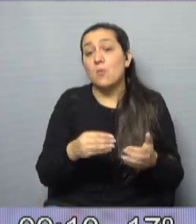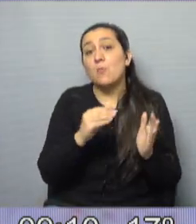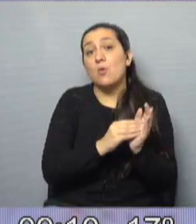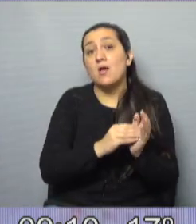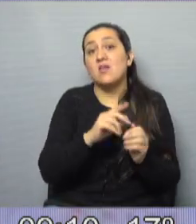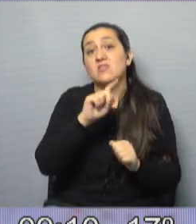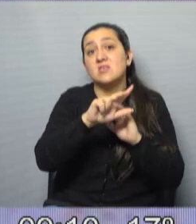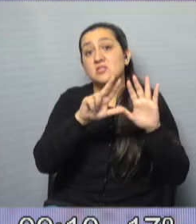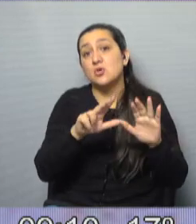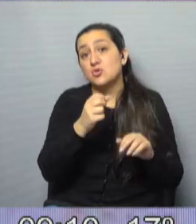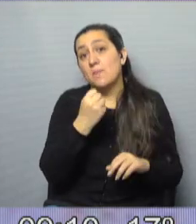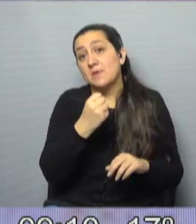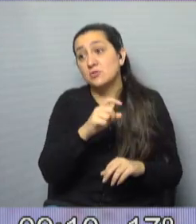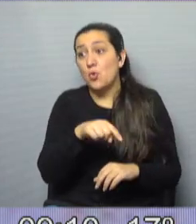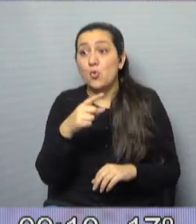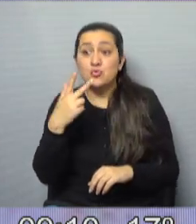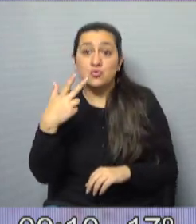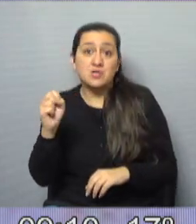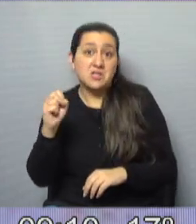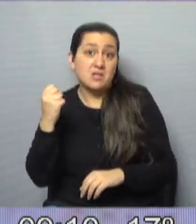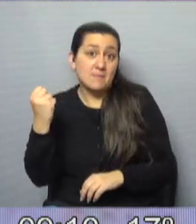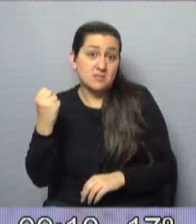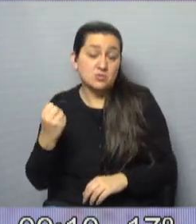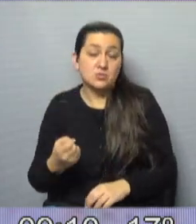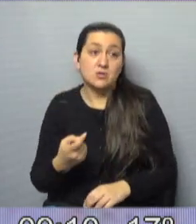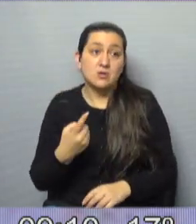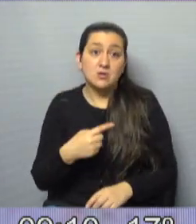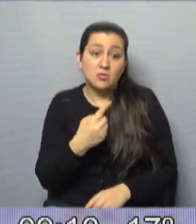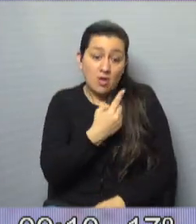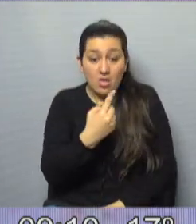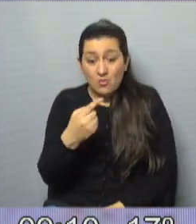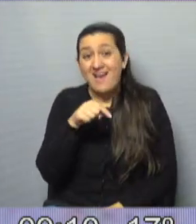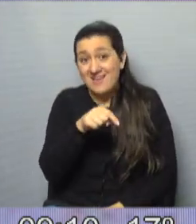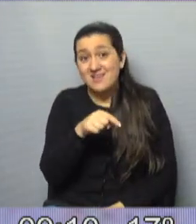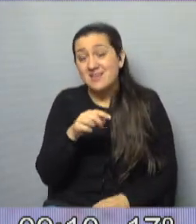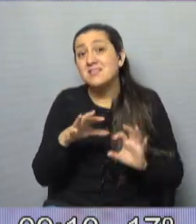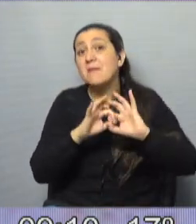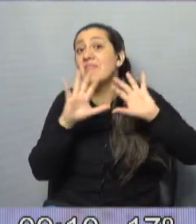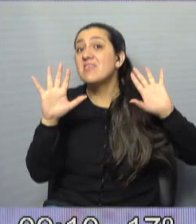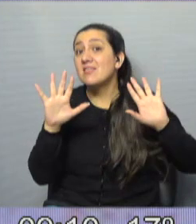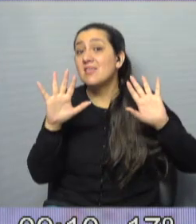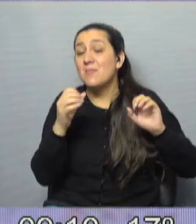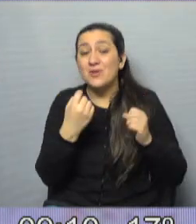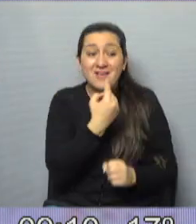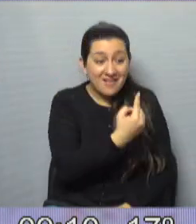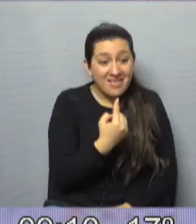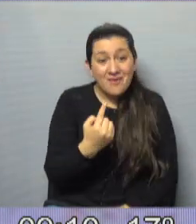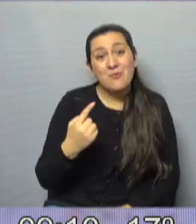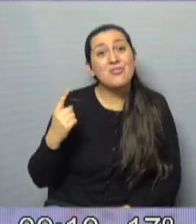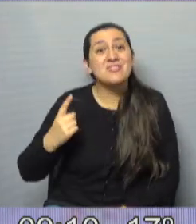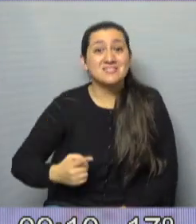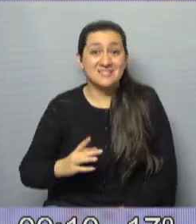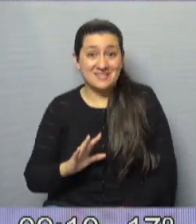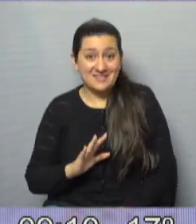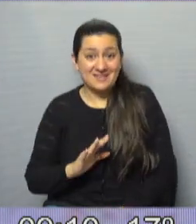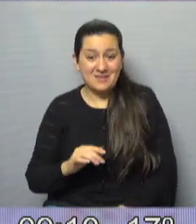Bueno, pero eso es un negocio que regulará el mercado. Claro. Pero ahí sí hay independencia. Uh-huh. Yo me marco lo que quiero ganar. En este